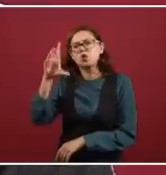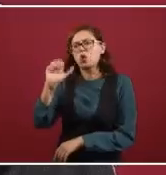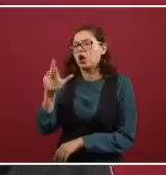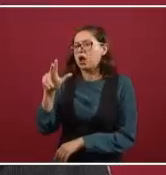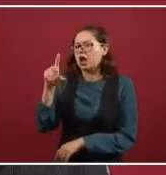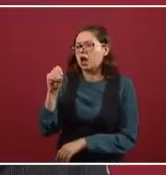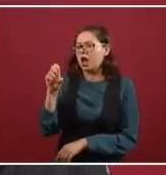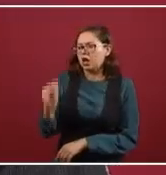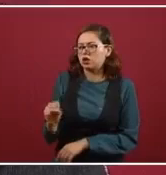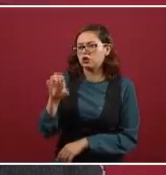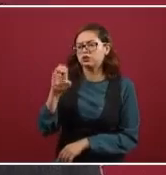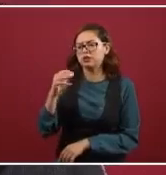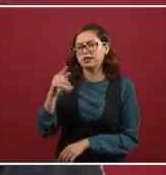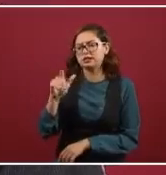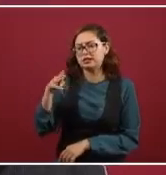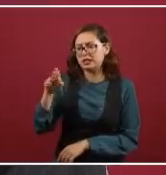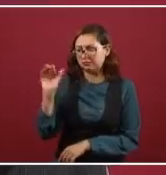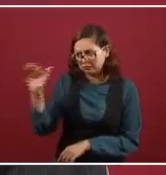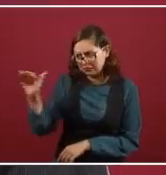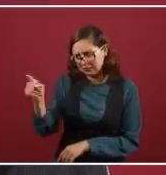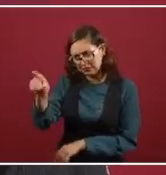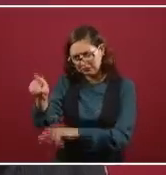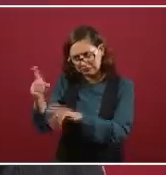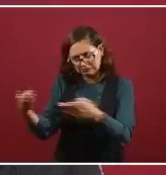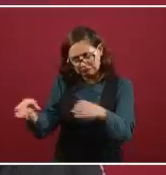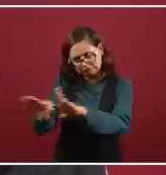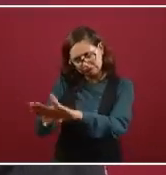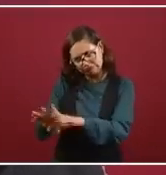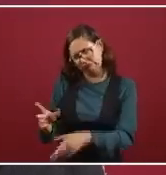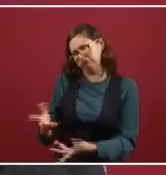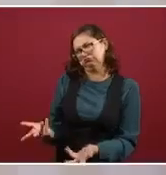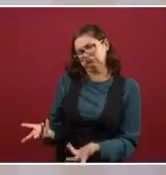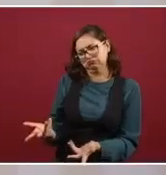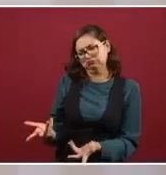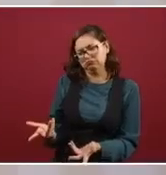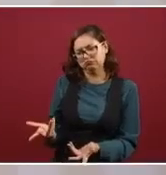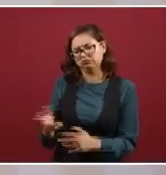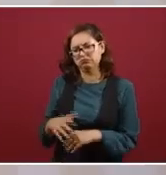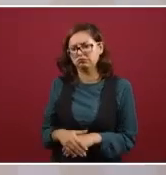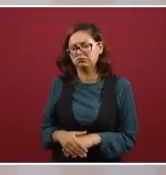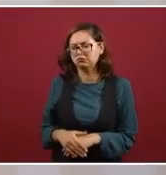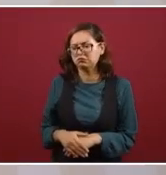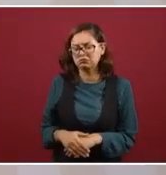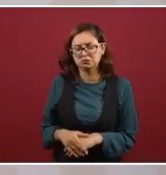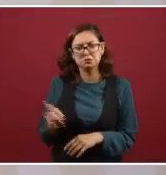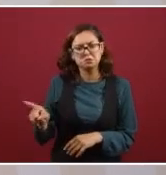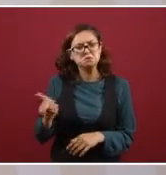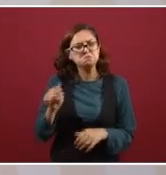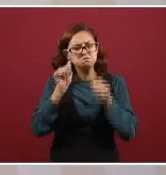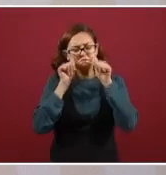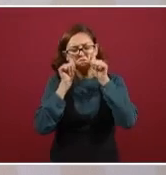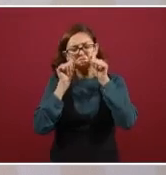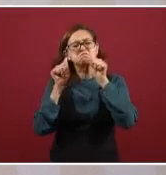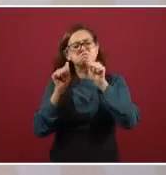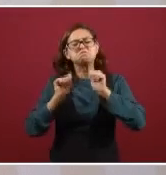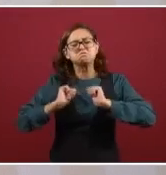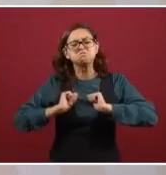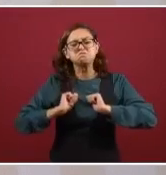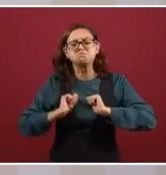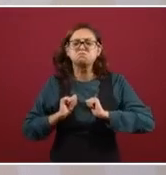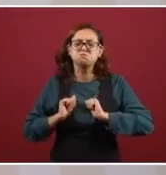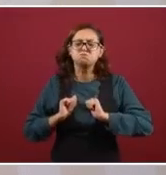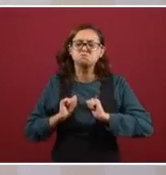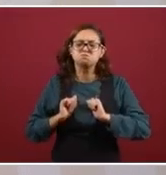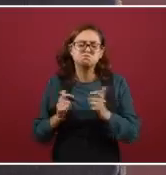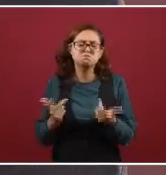se procurara que no se cerrara la mina. Siento que fui escuchado en ese sentido, porque la